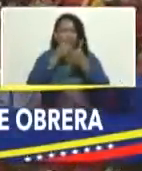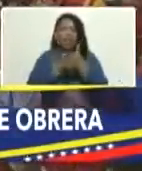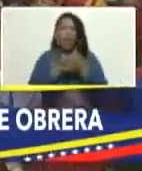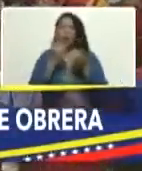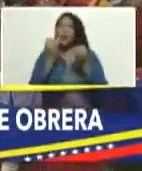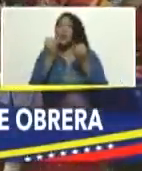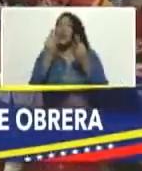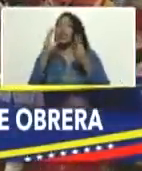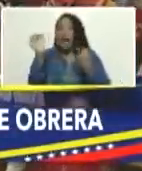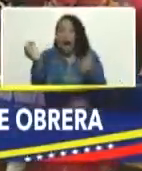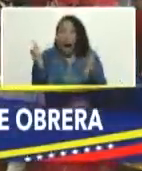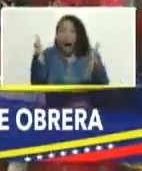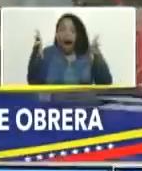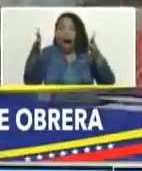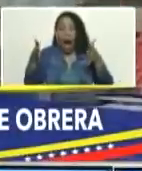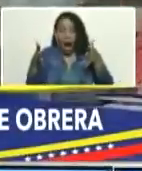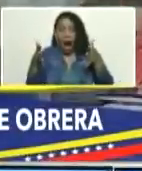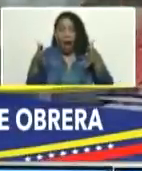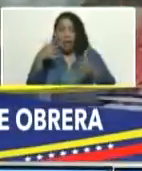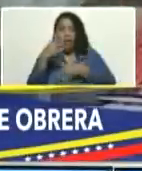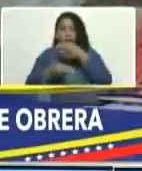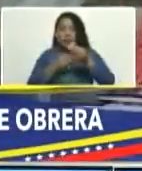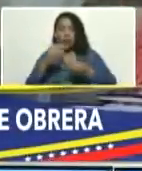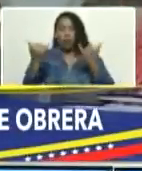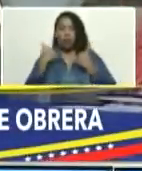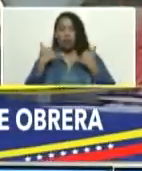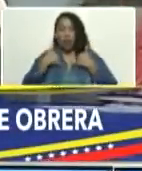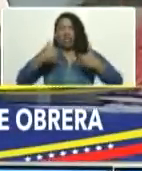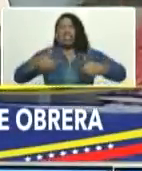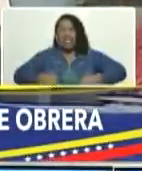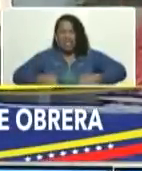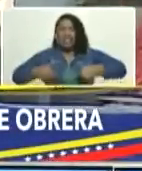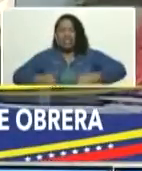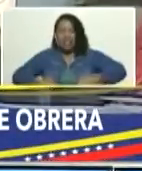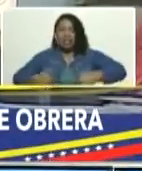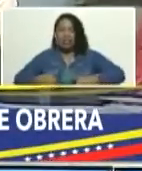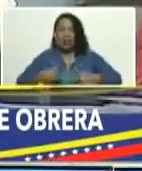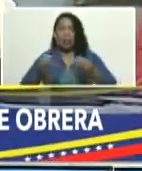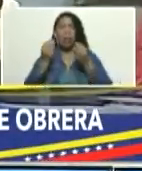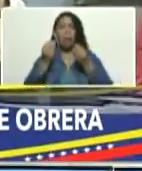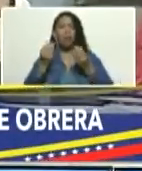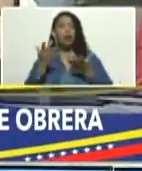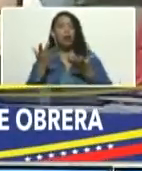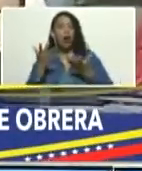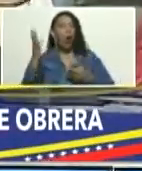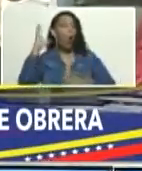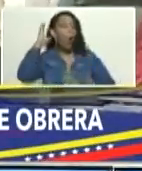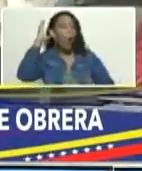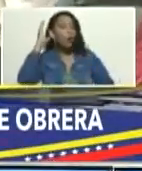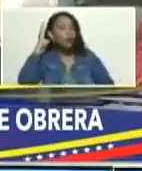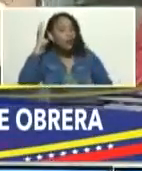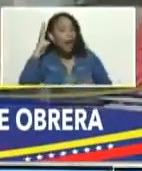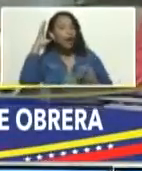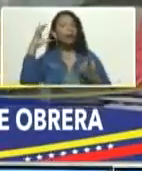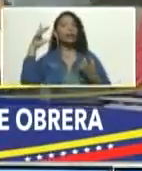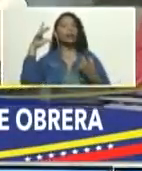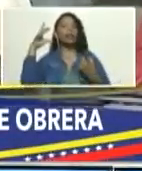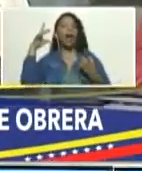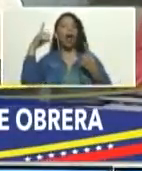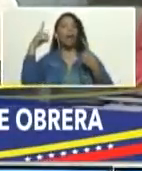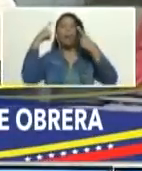¿Cuántos triunfos obtenidos a pulso por la conciencia, por la